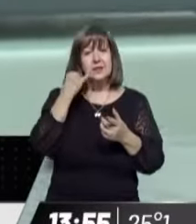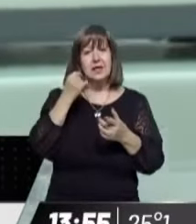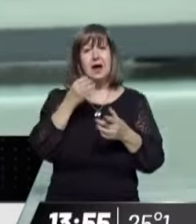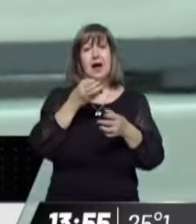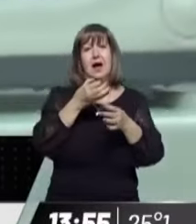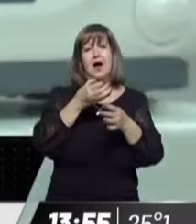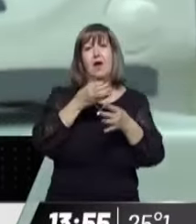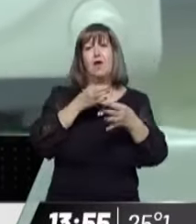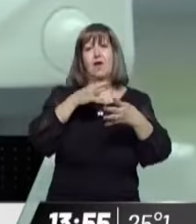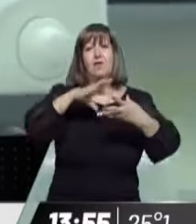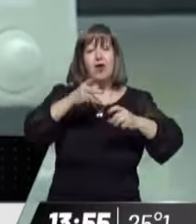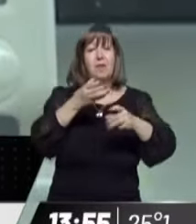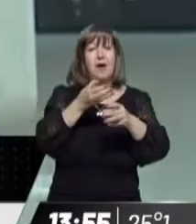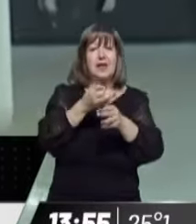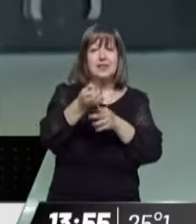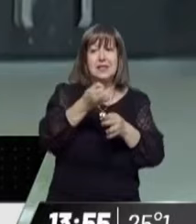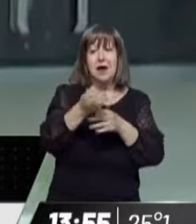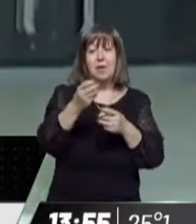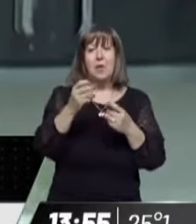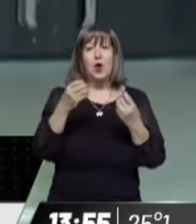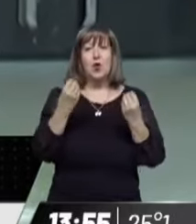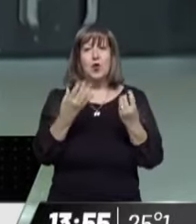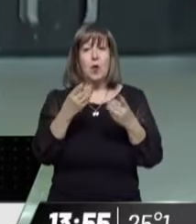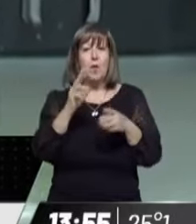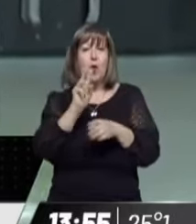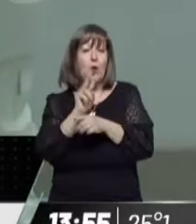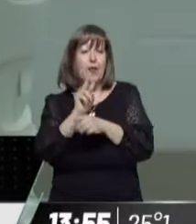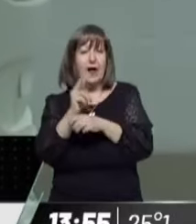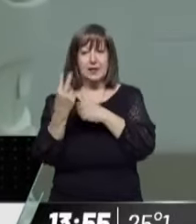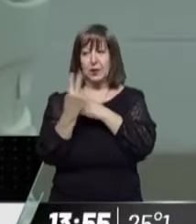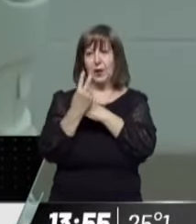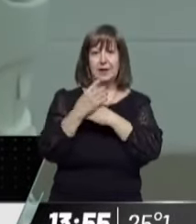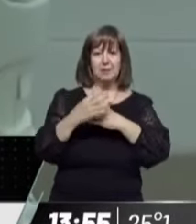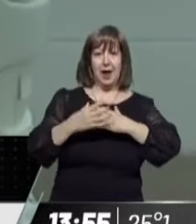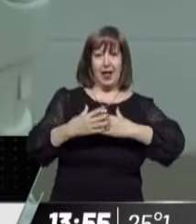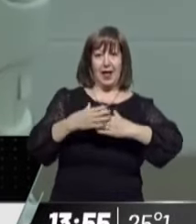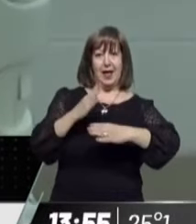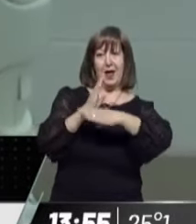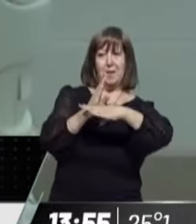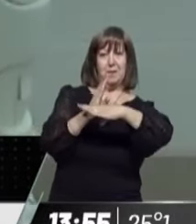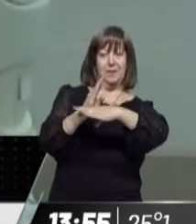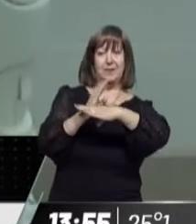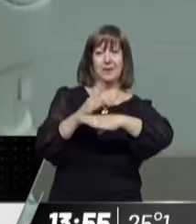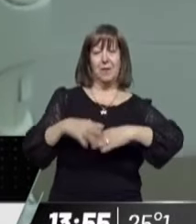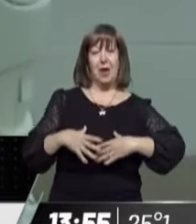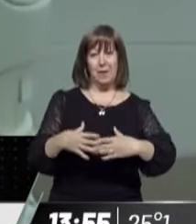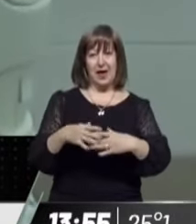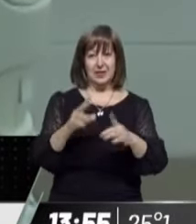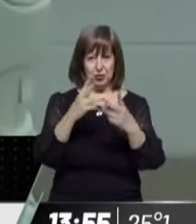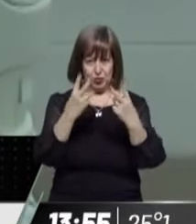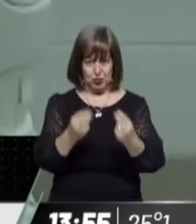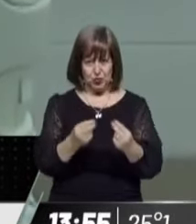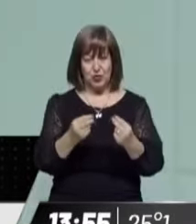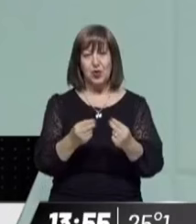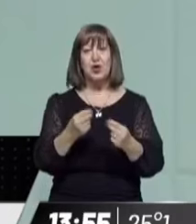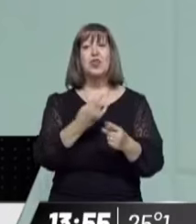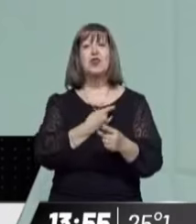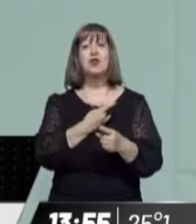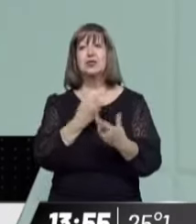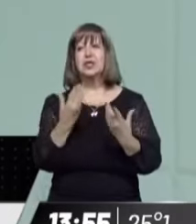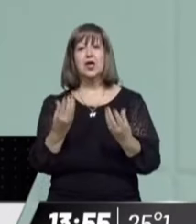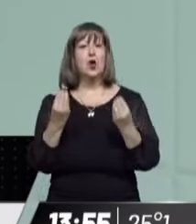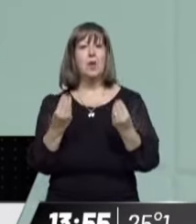administrando métodos anticonceptivos que tiene una amplia canasta de métodos anticonceptivos disponibles en todos los centros de